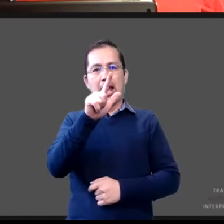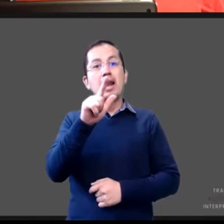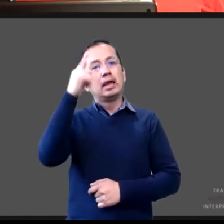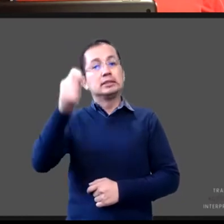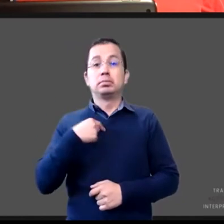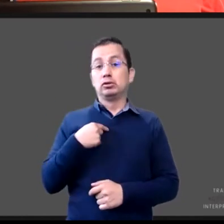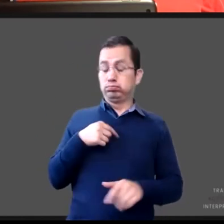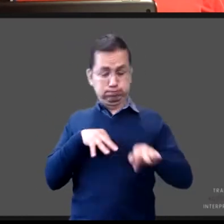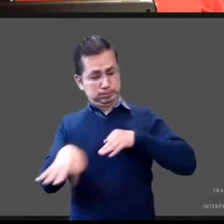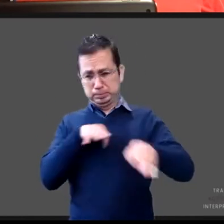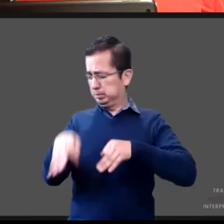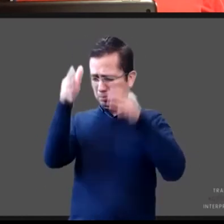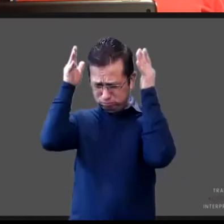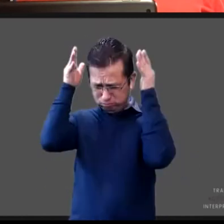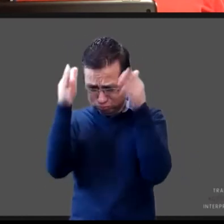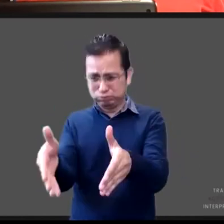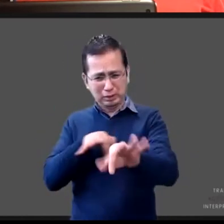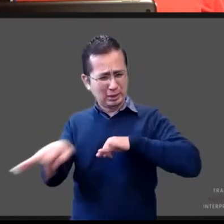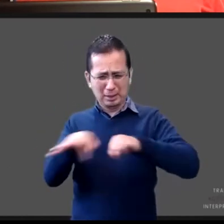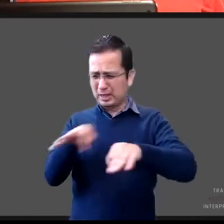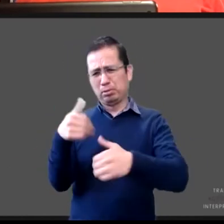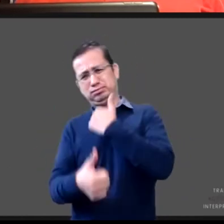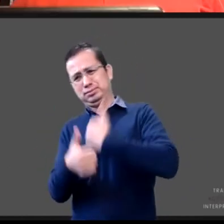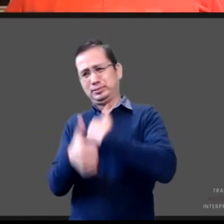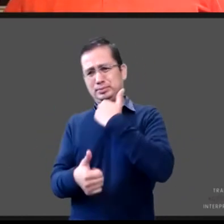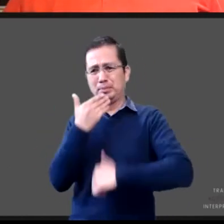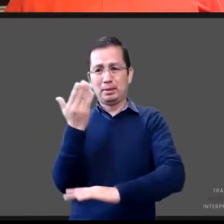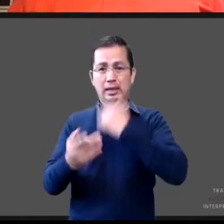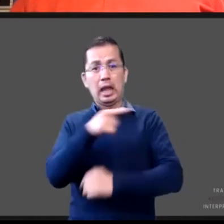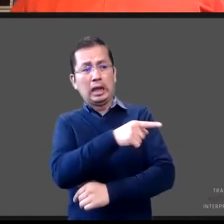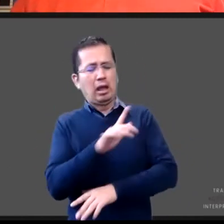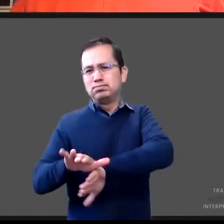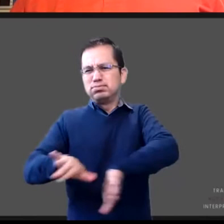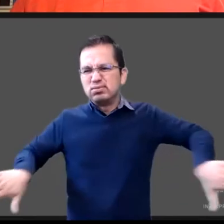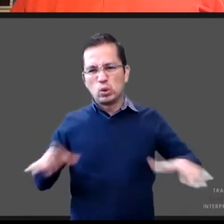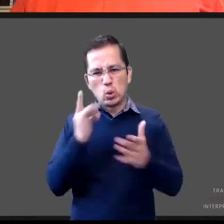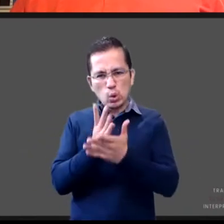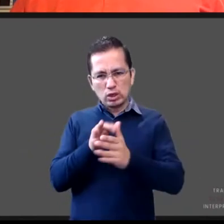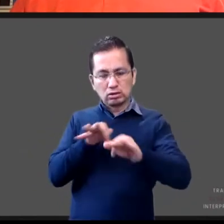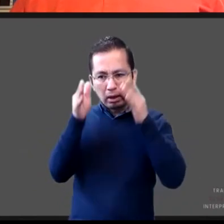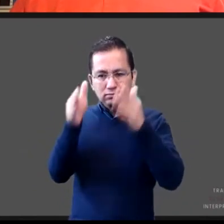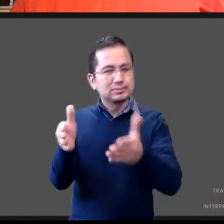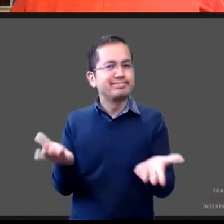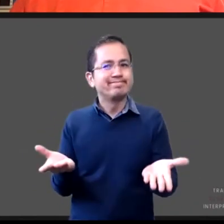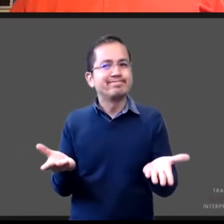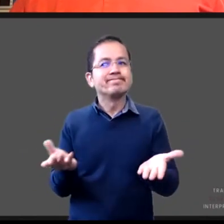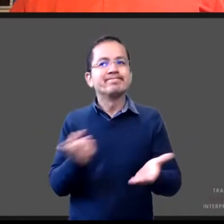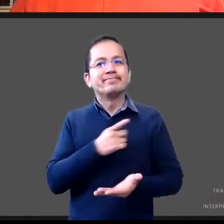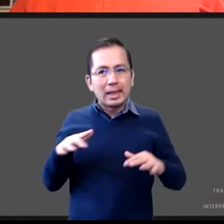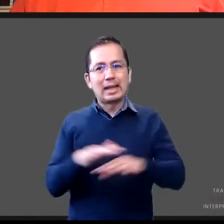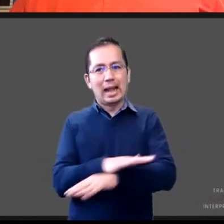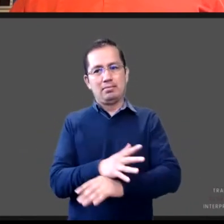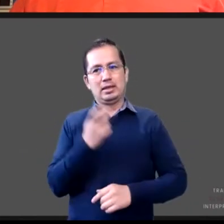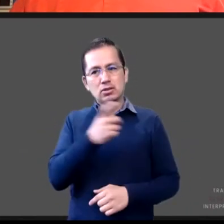a cualquier costo, pues tenemos que cambiarla. Y eso no la vamos a cambiar si no entramos también en un diálogo con el sector privado para que hombres